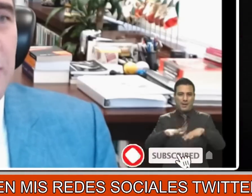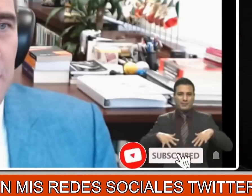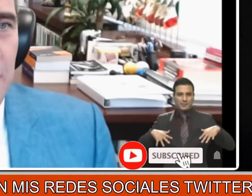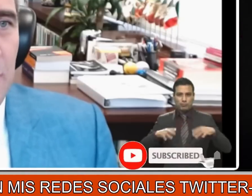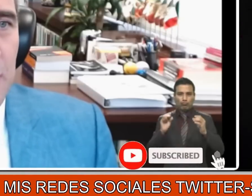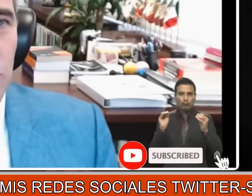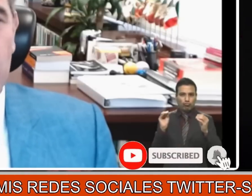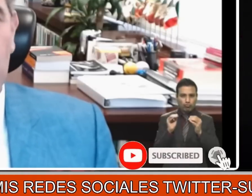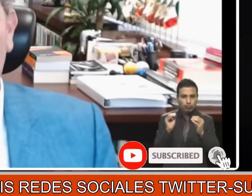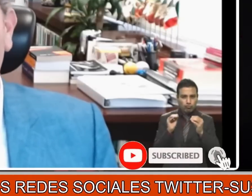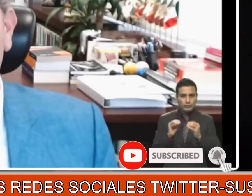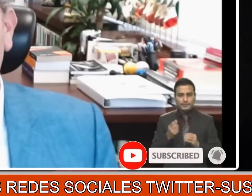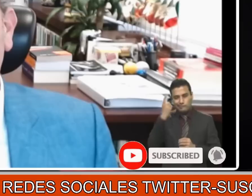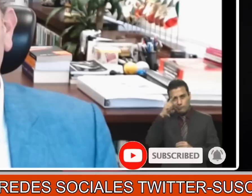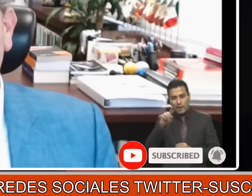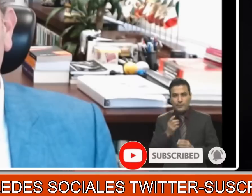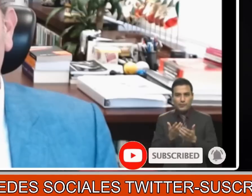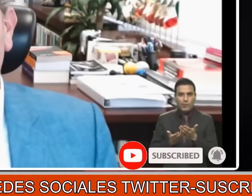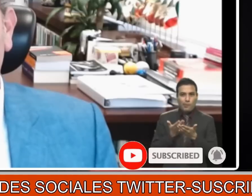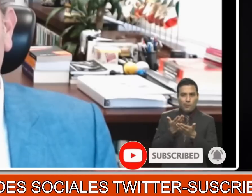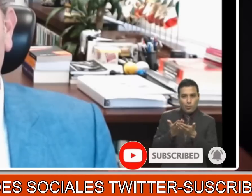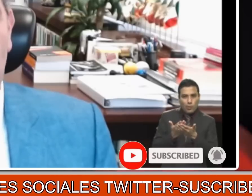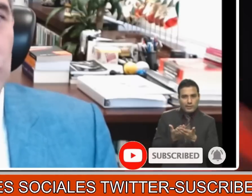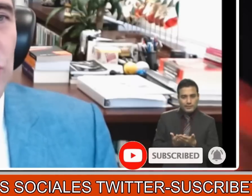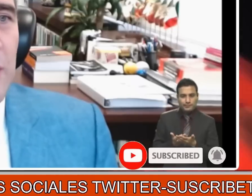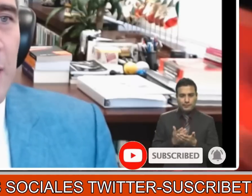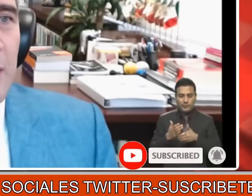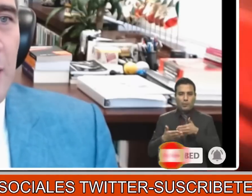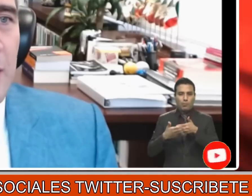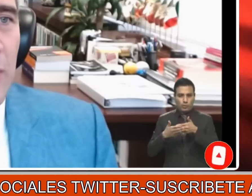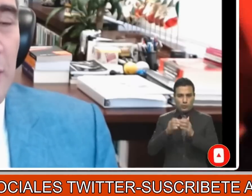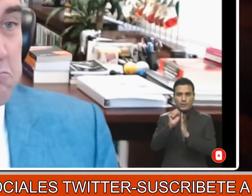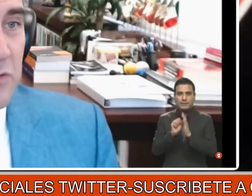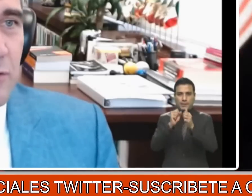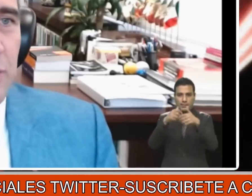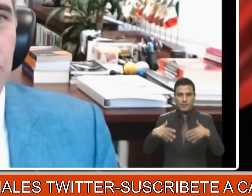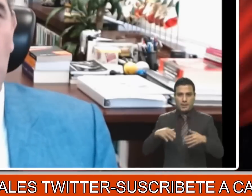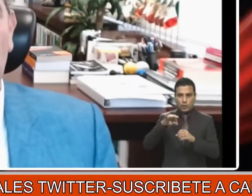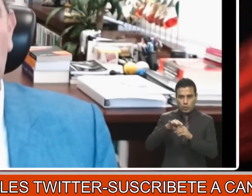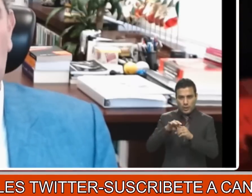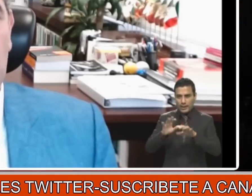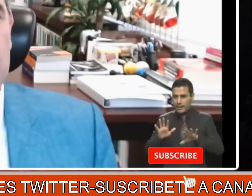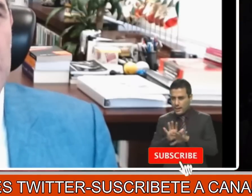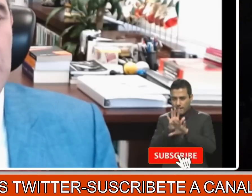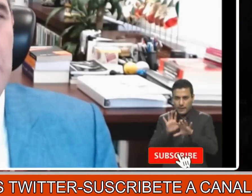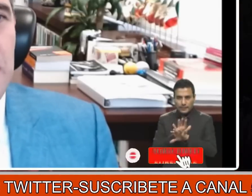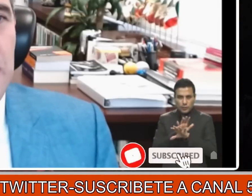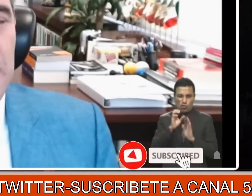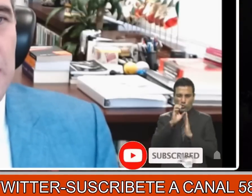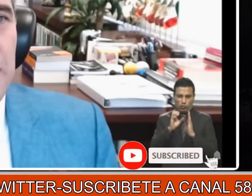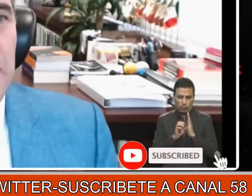de modificación de nuestro sistema electoral sentidos de la forma constitución todas